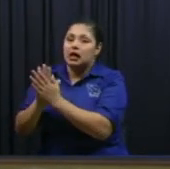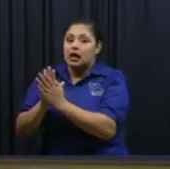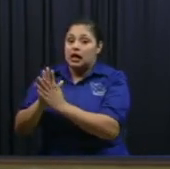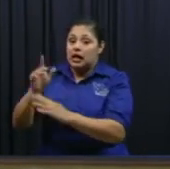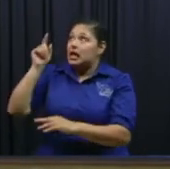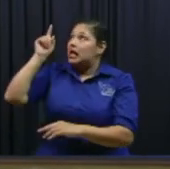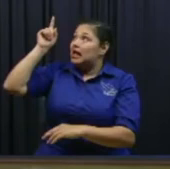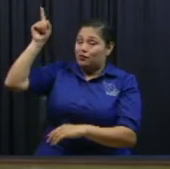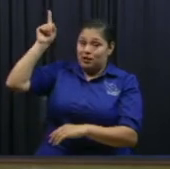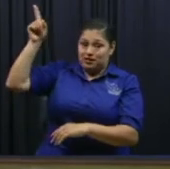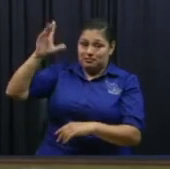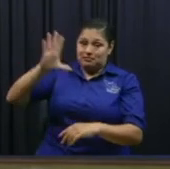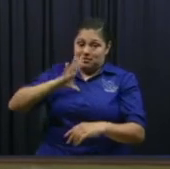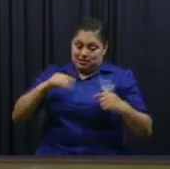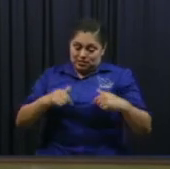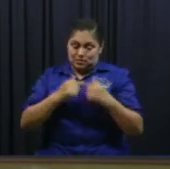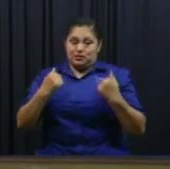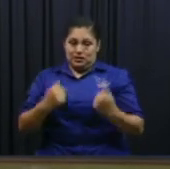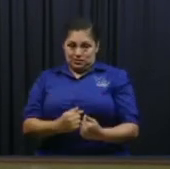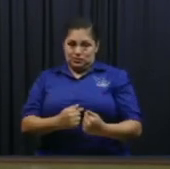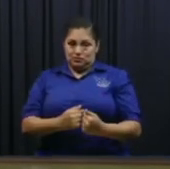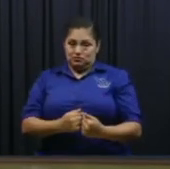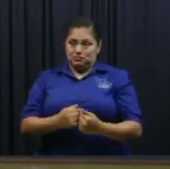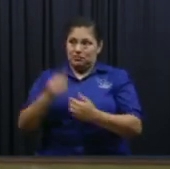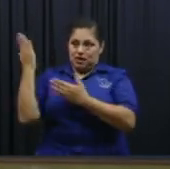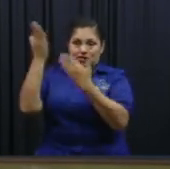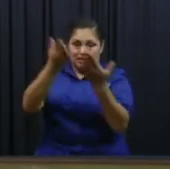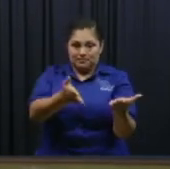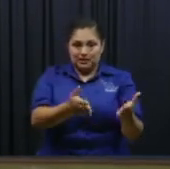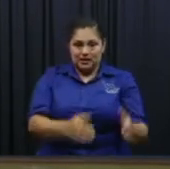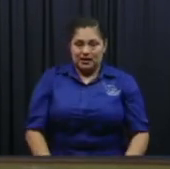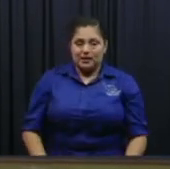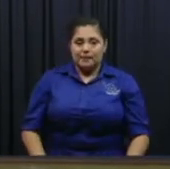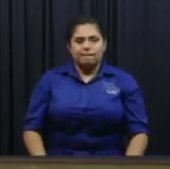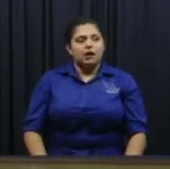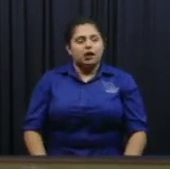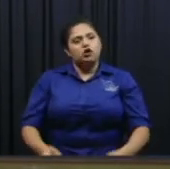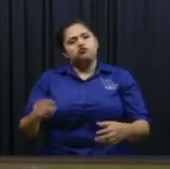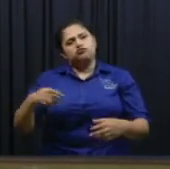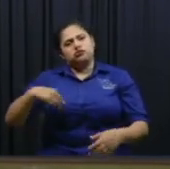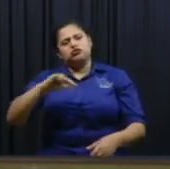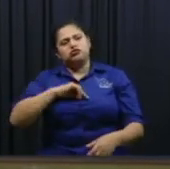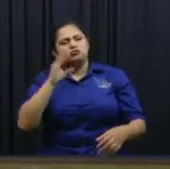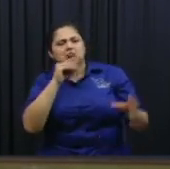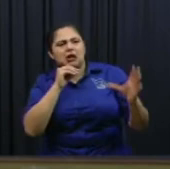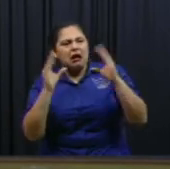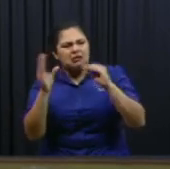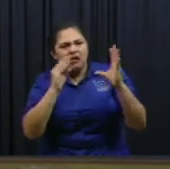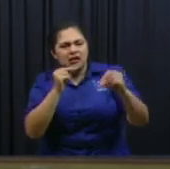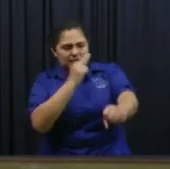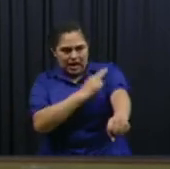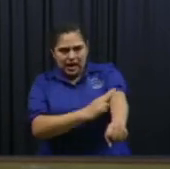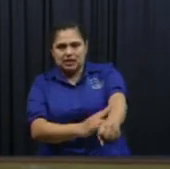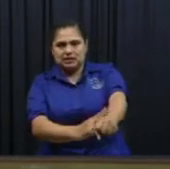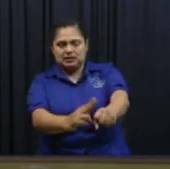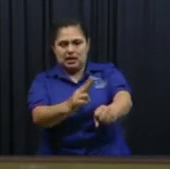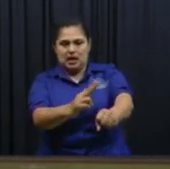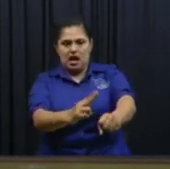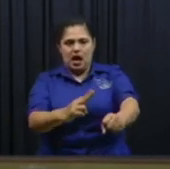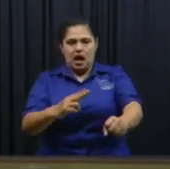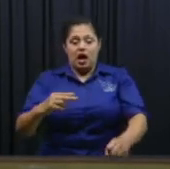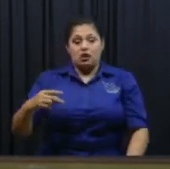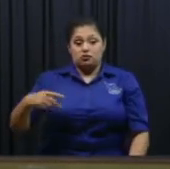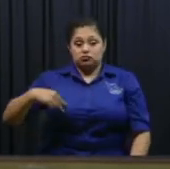tiene en su corazón darnos dentro de eso Hemos estado hablando de la herencia la herencia que que